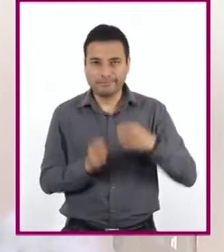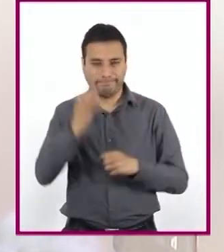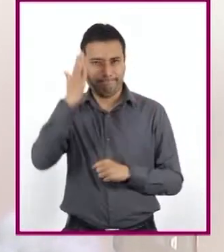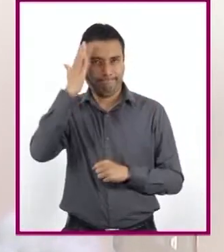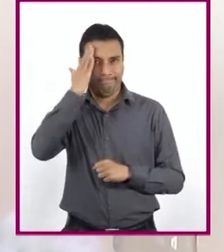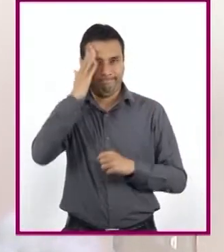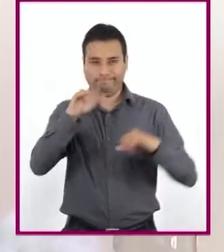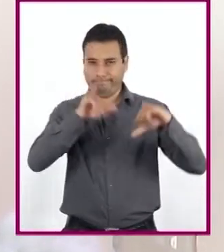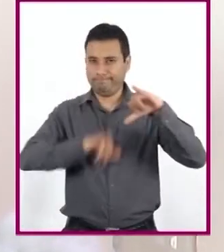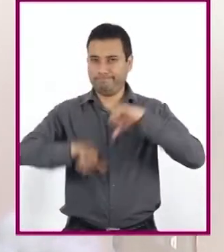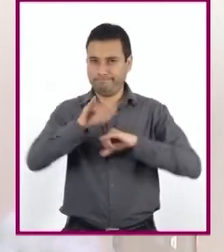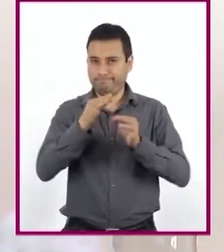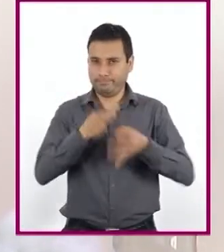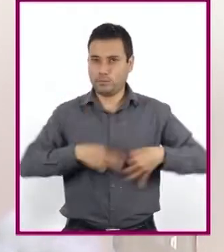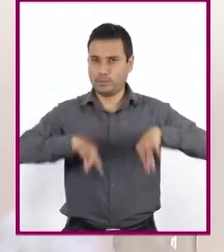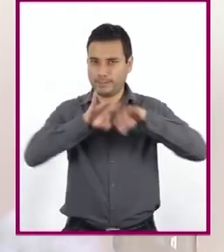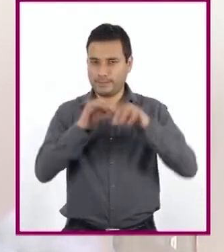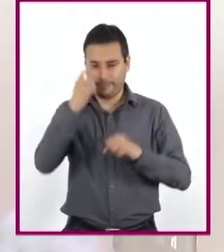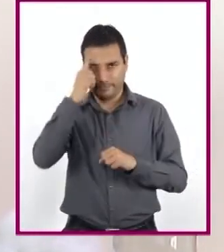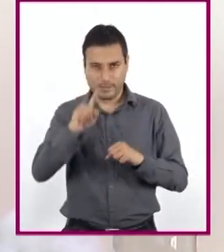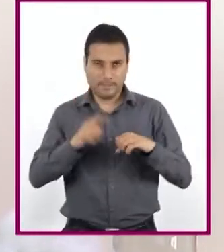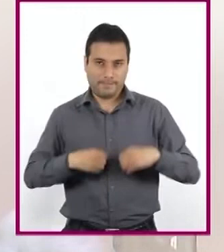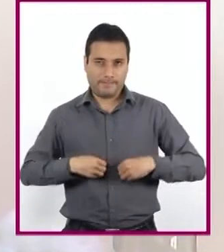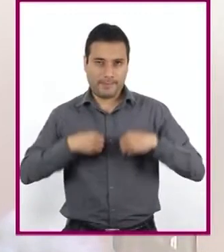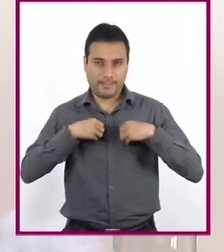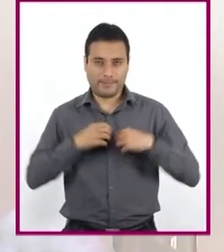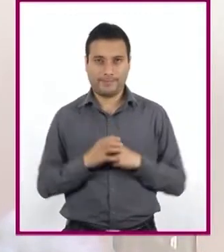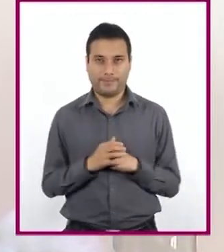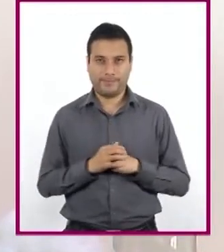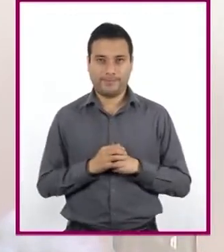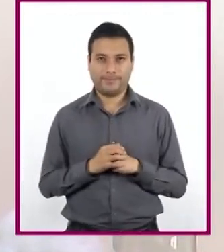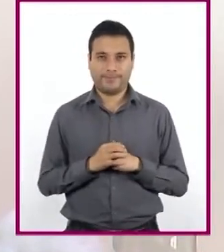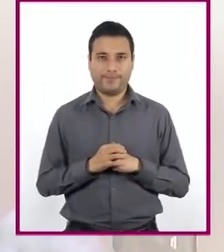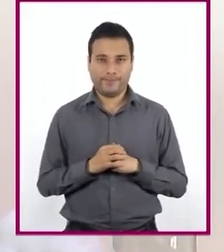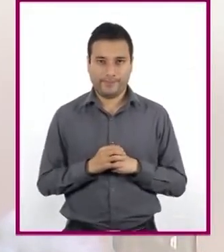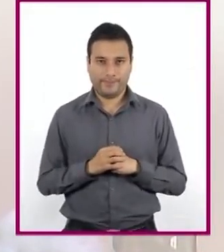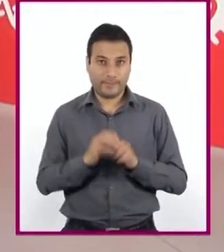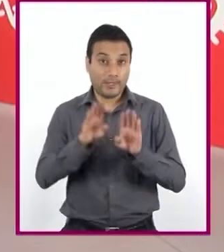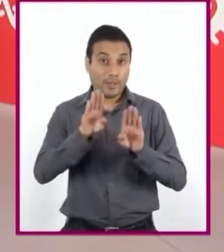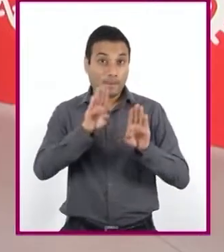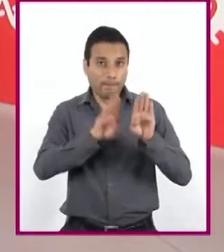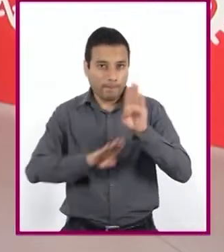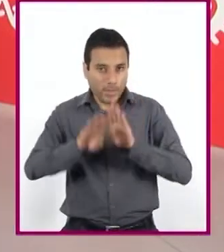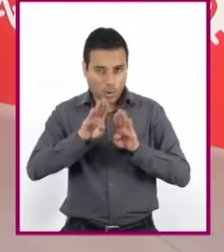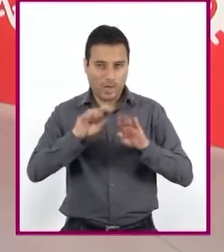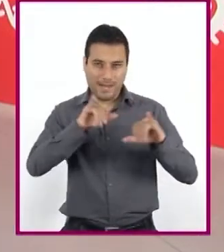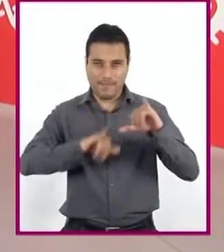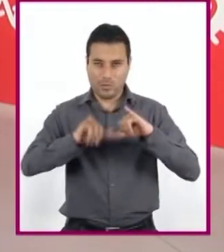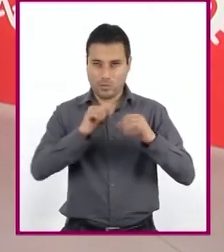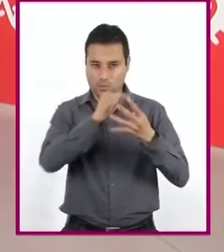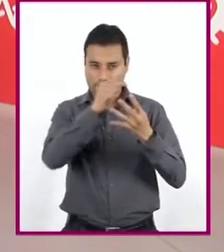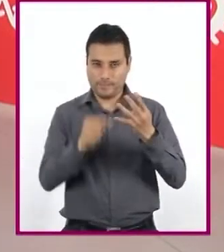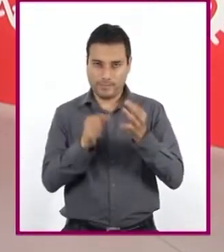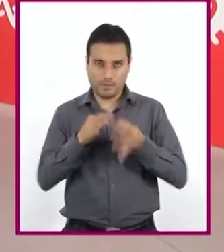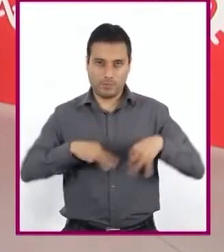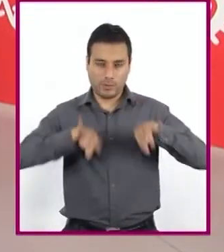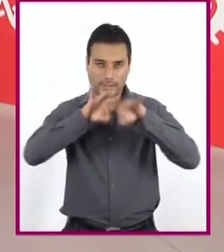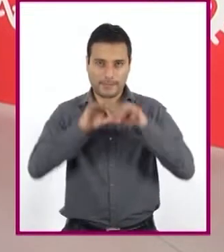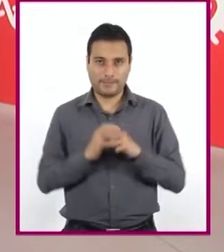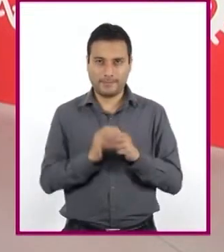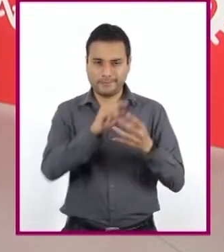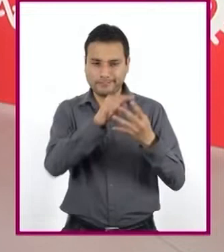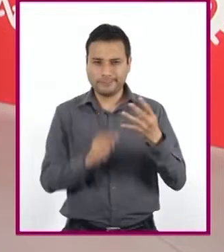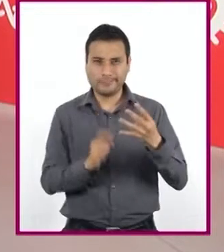químicos esenciales para los seres vivos, los bioelementos. Estos elementos